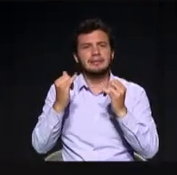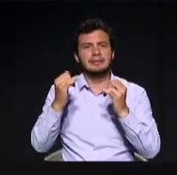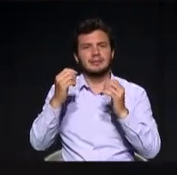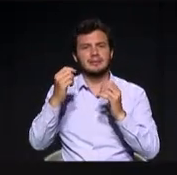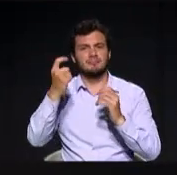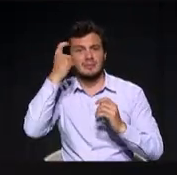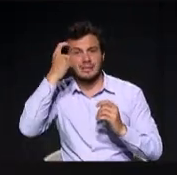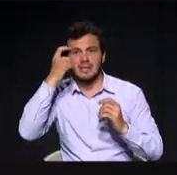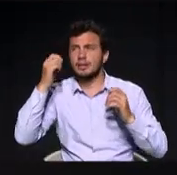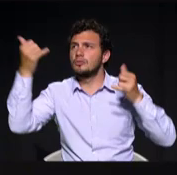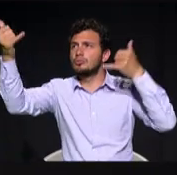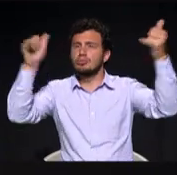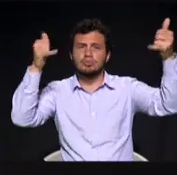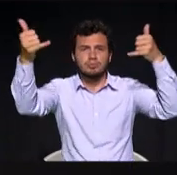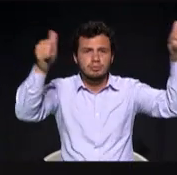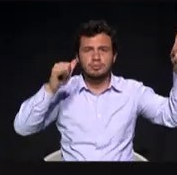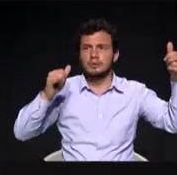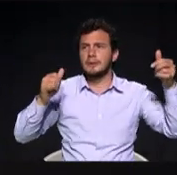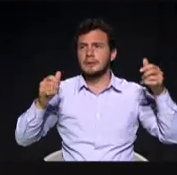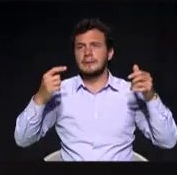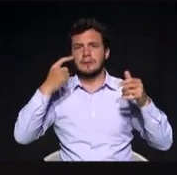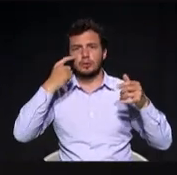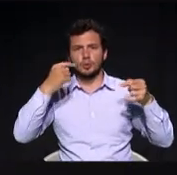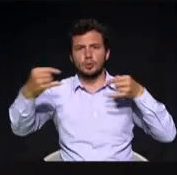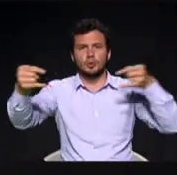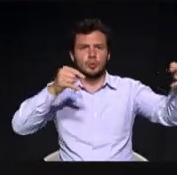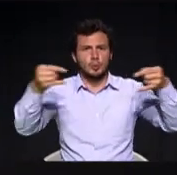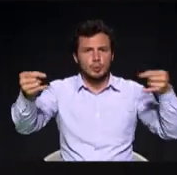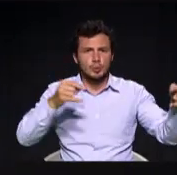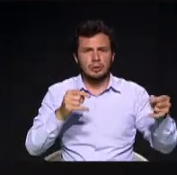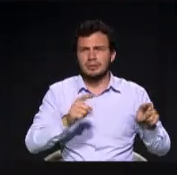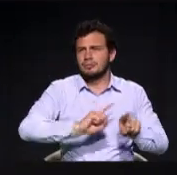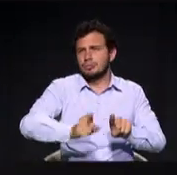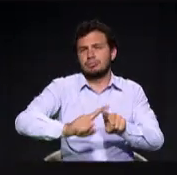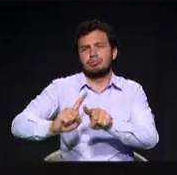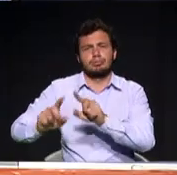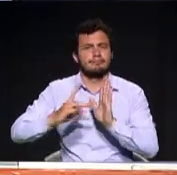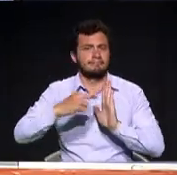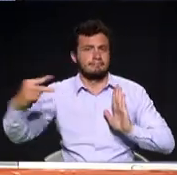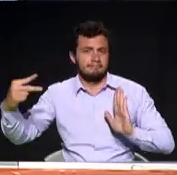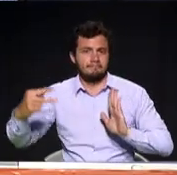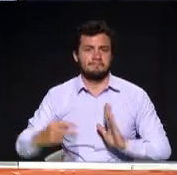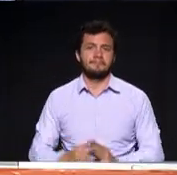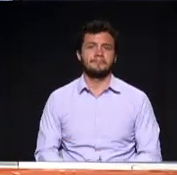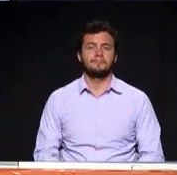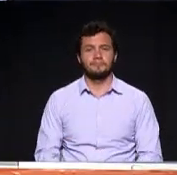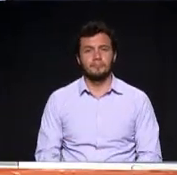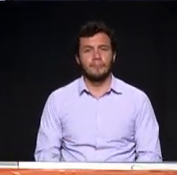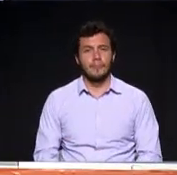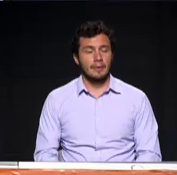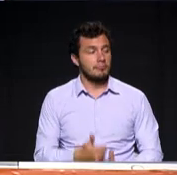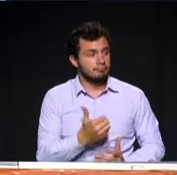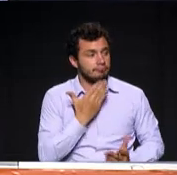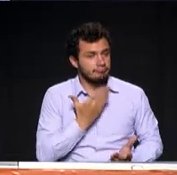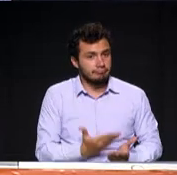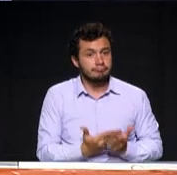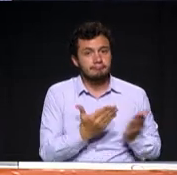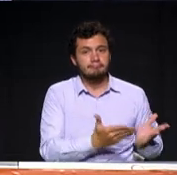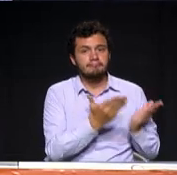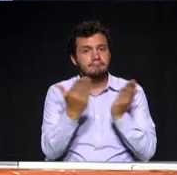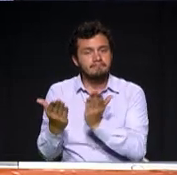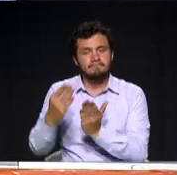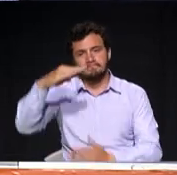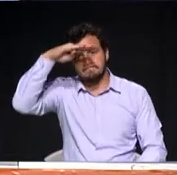cámaras alarmas y dispositivos inteligentes entre otros muy bien muchas gracias el turno ahora para el candidato víctor